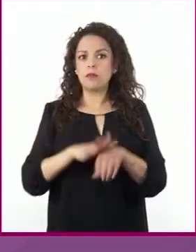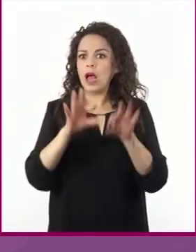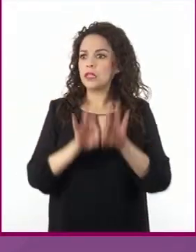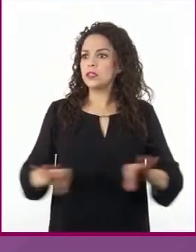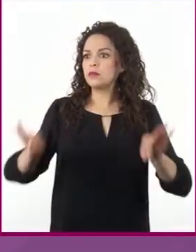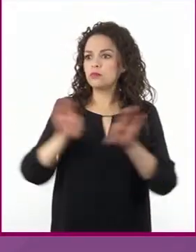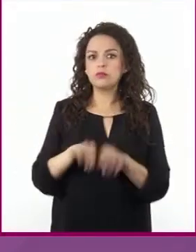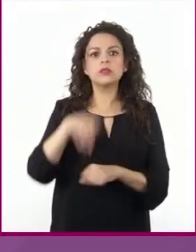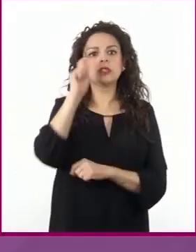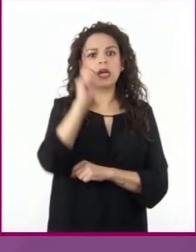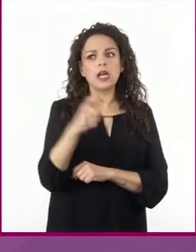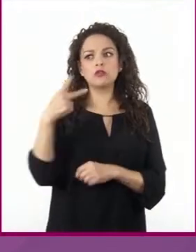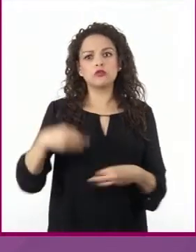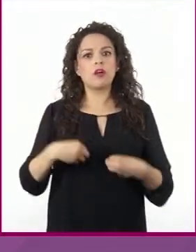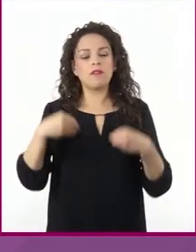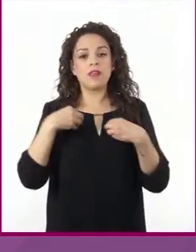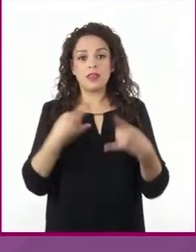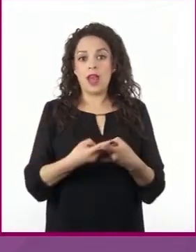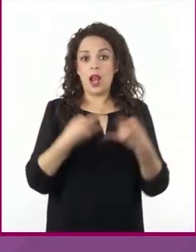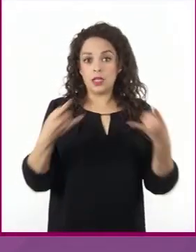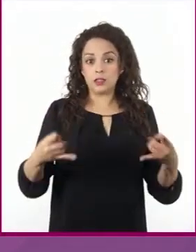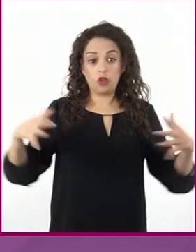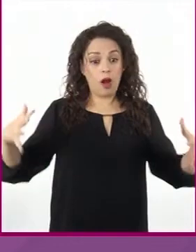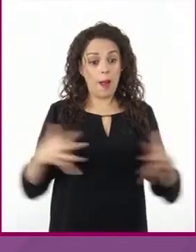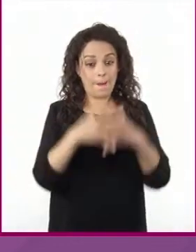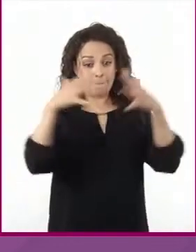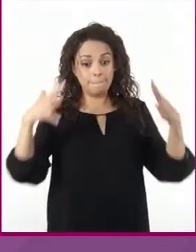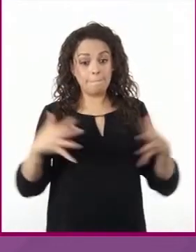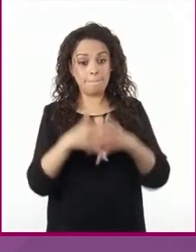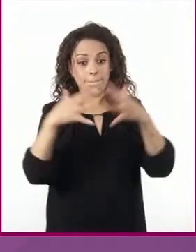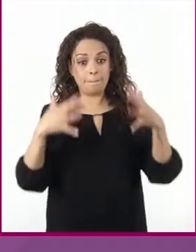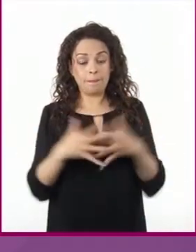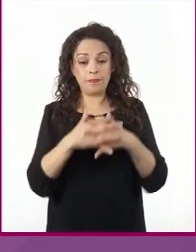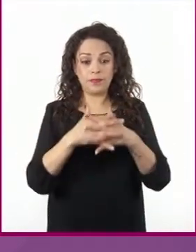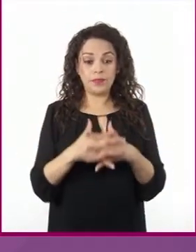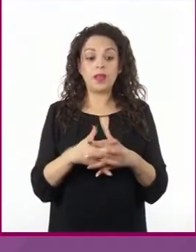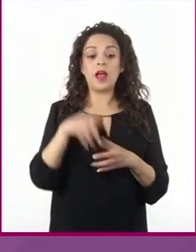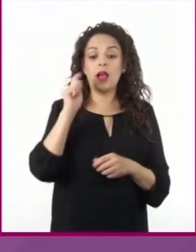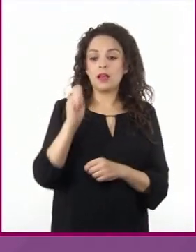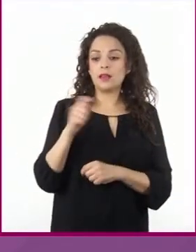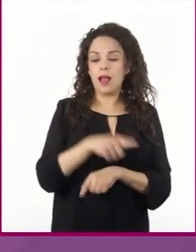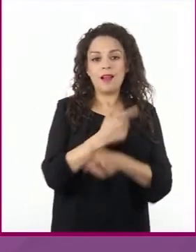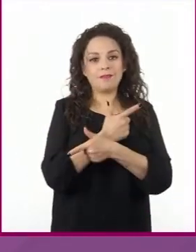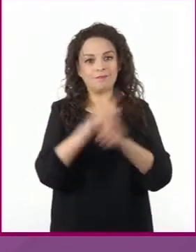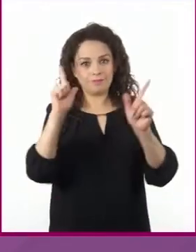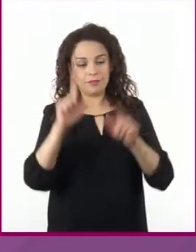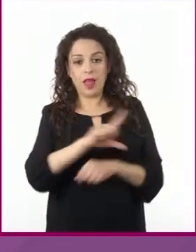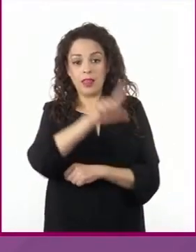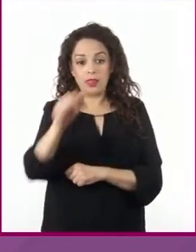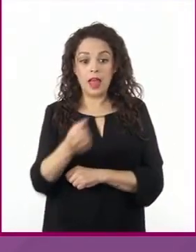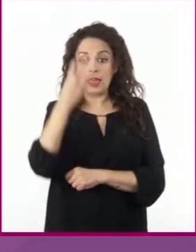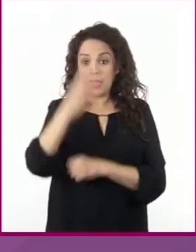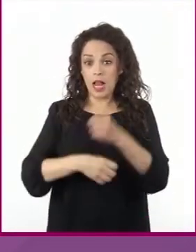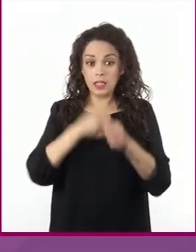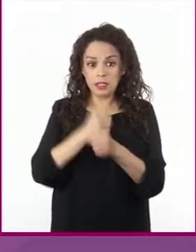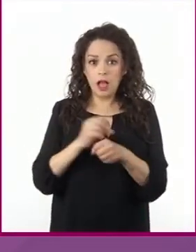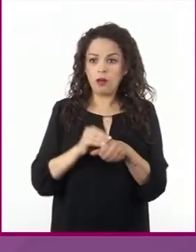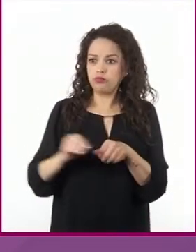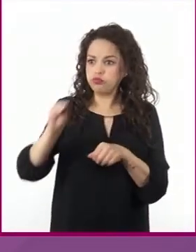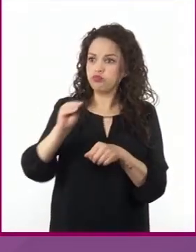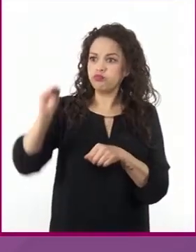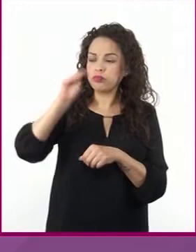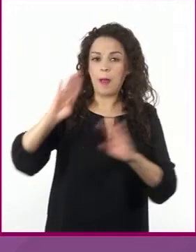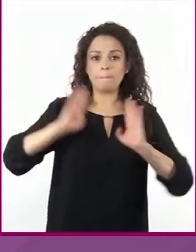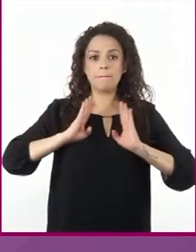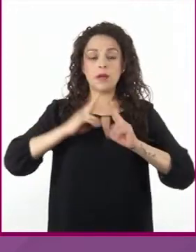historia nacional. Peleó en la Guerra de Reforma del lado de los liberales y en 3 años ascendió varios puestos militares hasta llegar